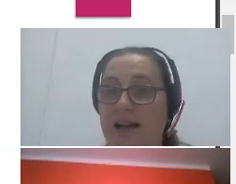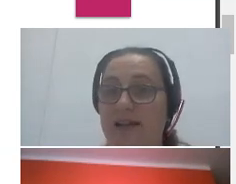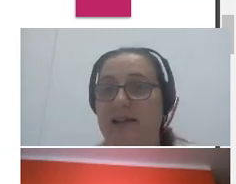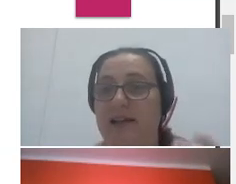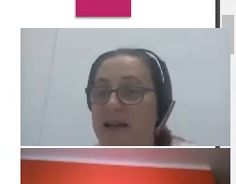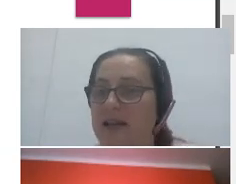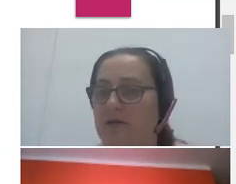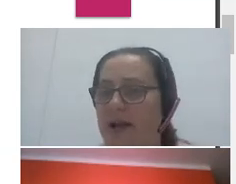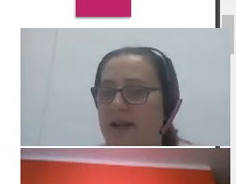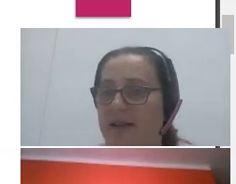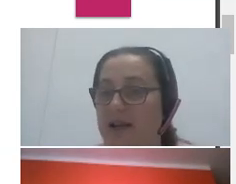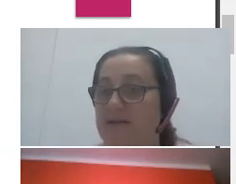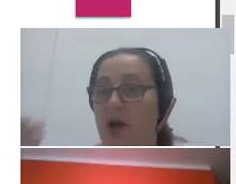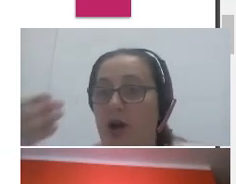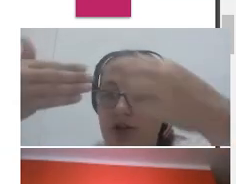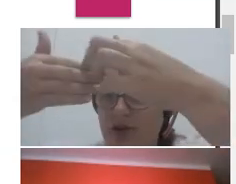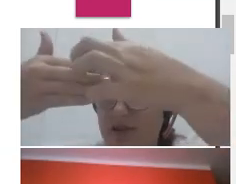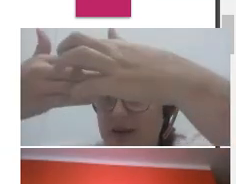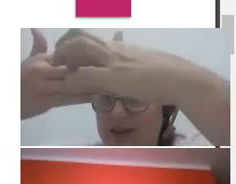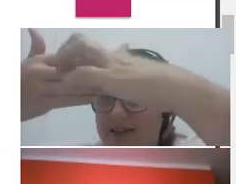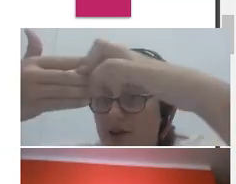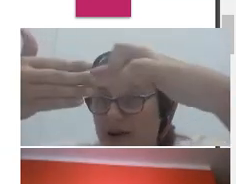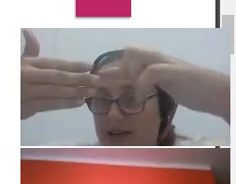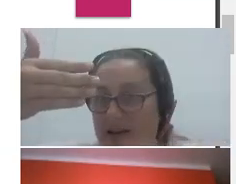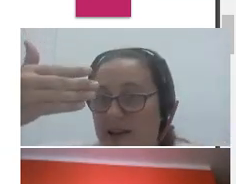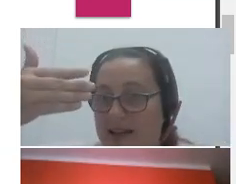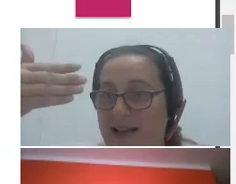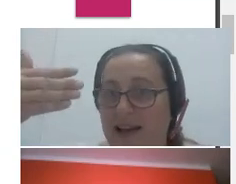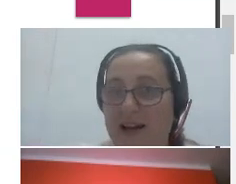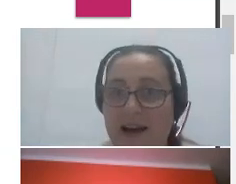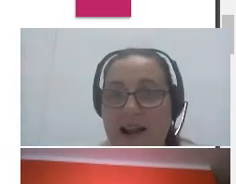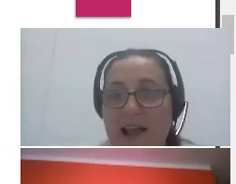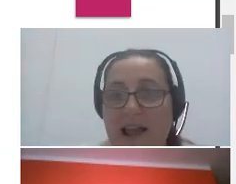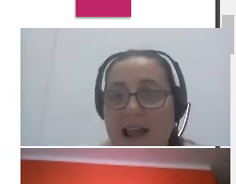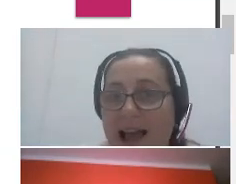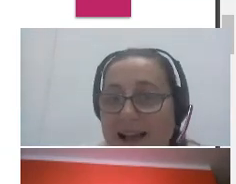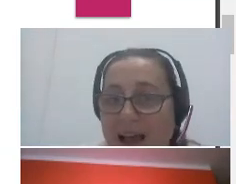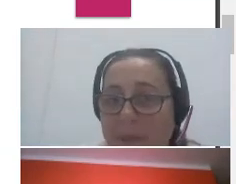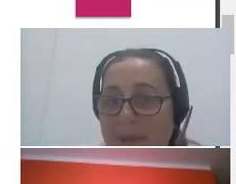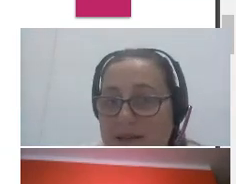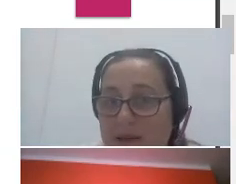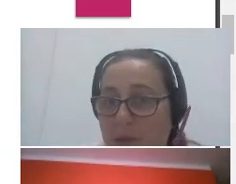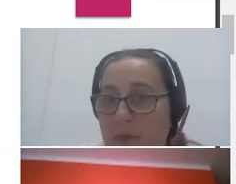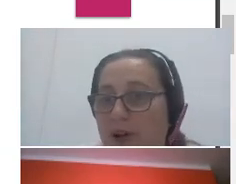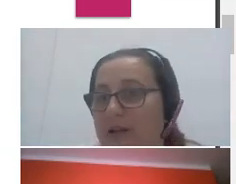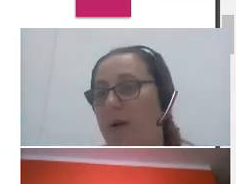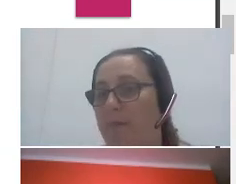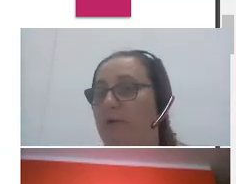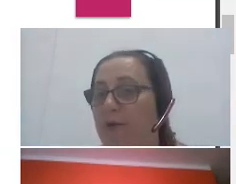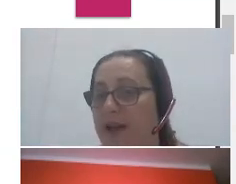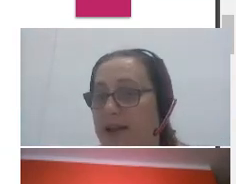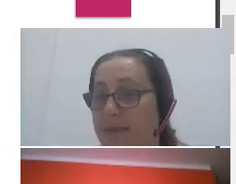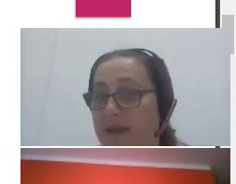generan estas estrías. ¿Y qué son las estrías? Son divisiones que se generan en las capas un poquito